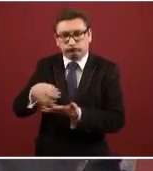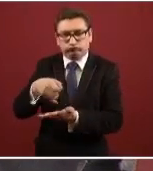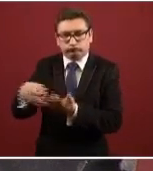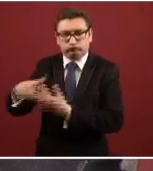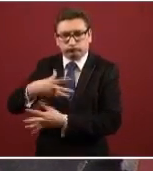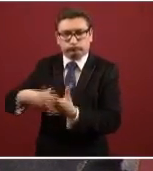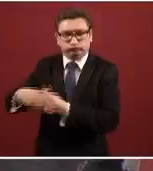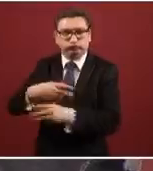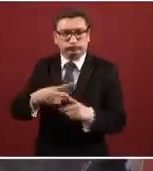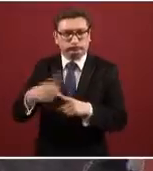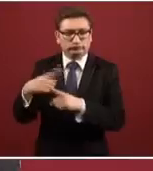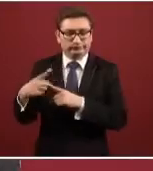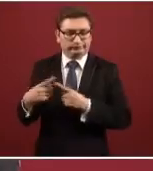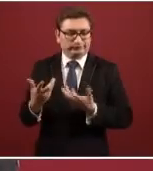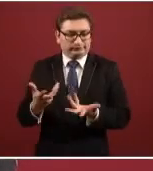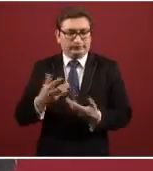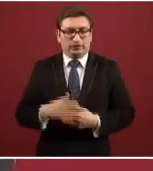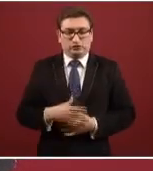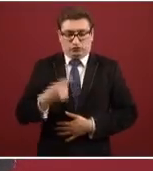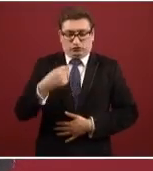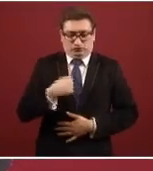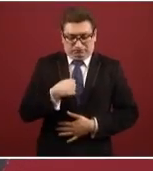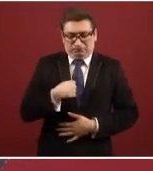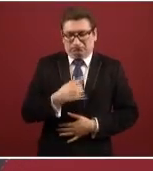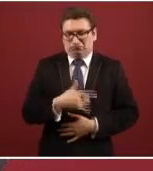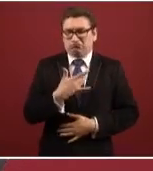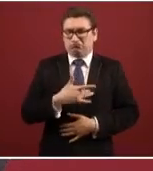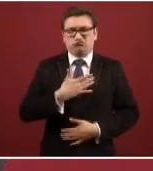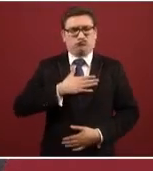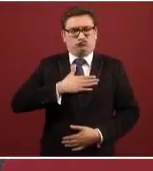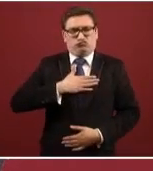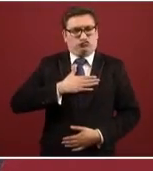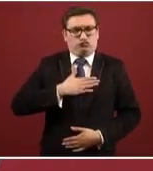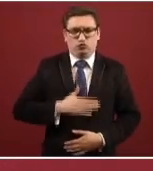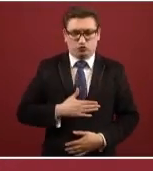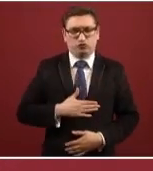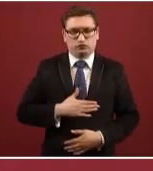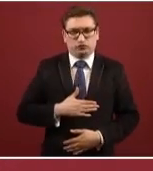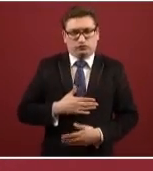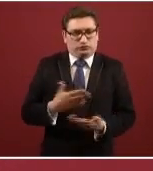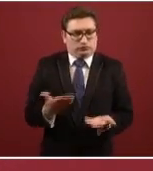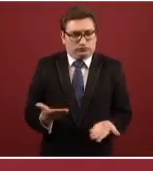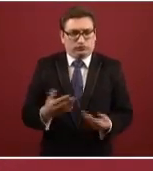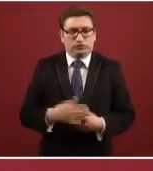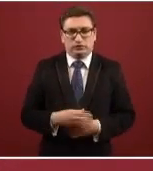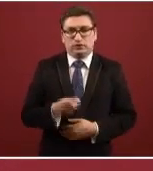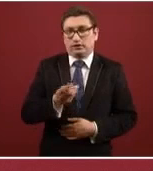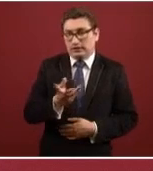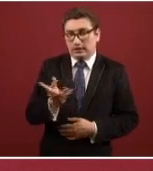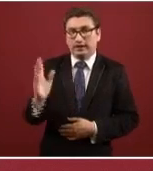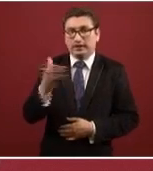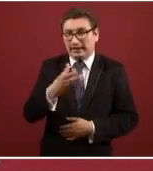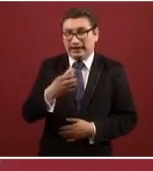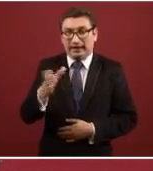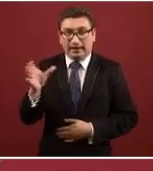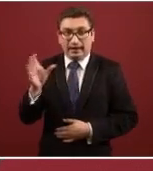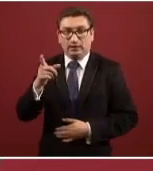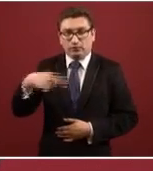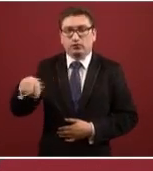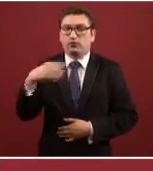creo yo que es de justicia que coman los que nos dan de comer,